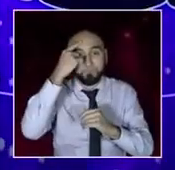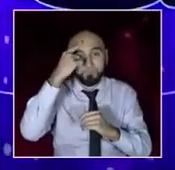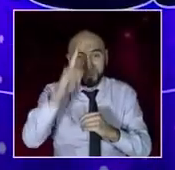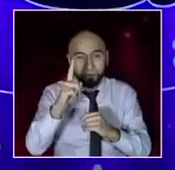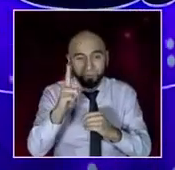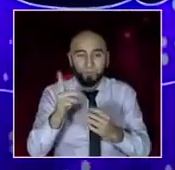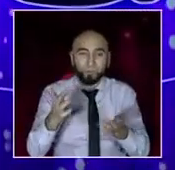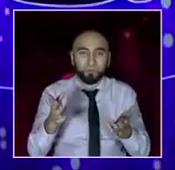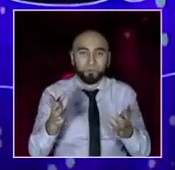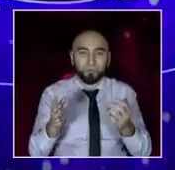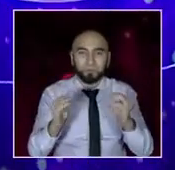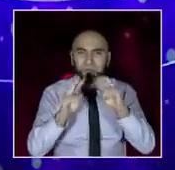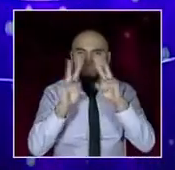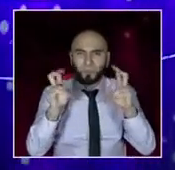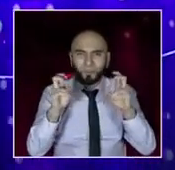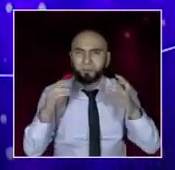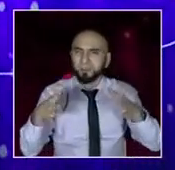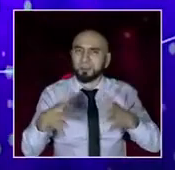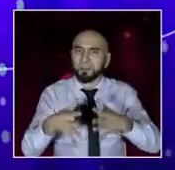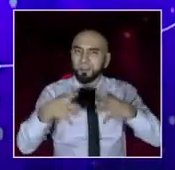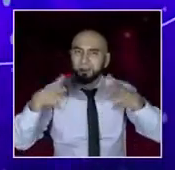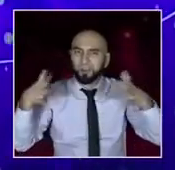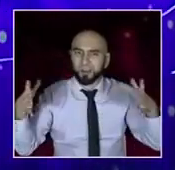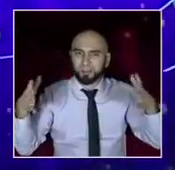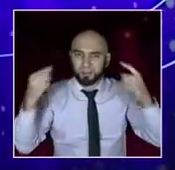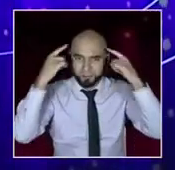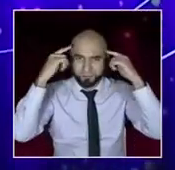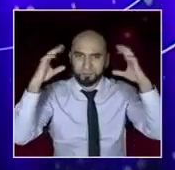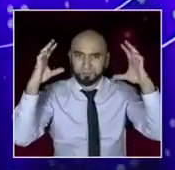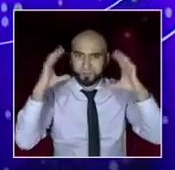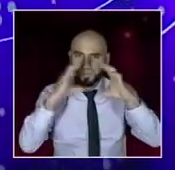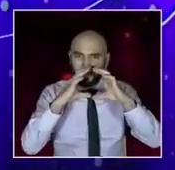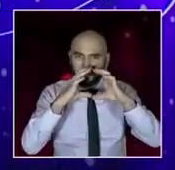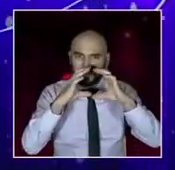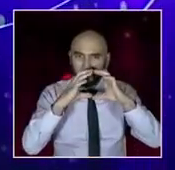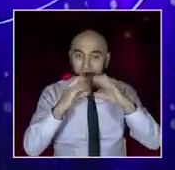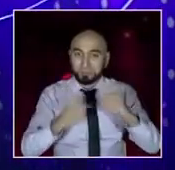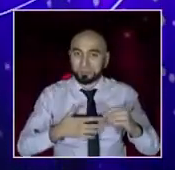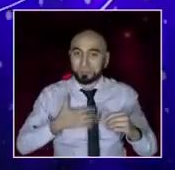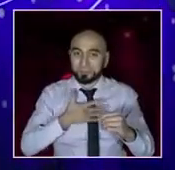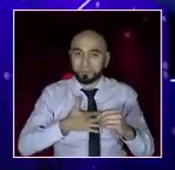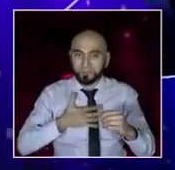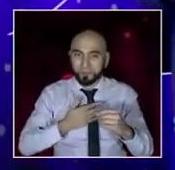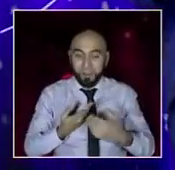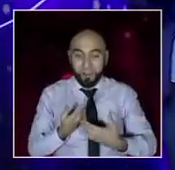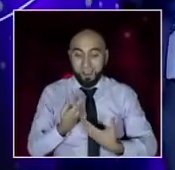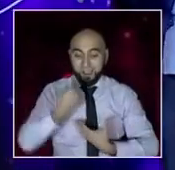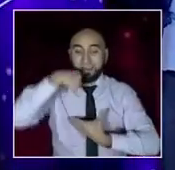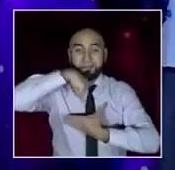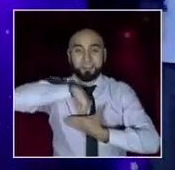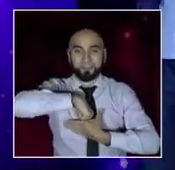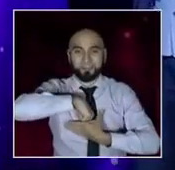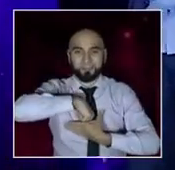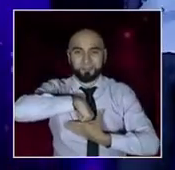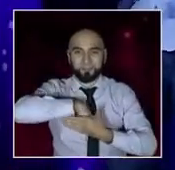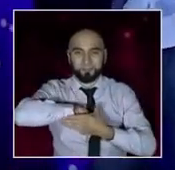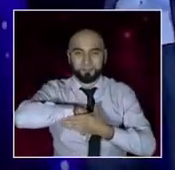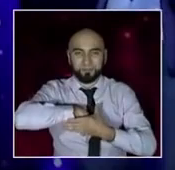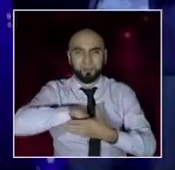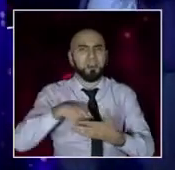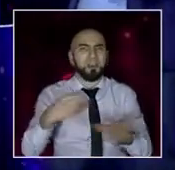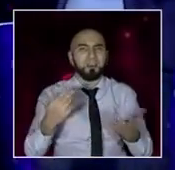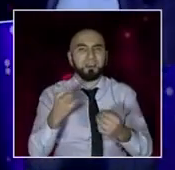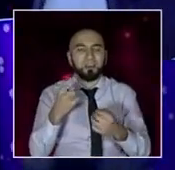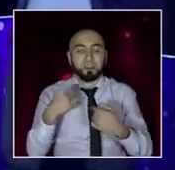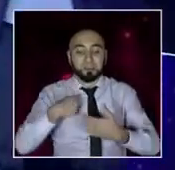parte grande del estado del cerebro. Son sensaciones que vienen dentro del cuerpo, que dice al cerebro qué